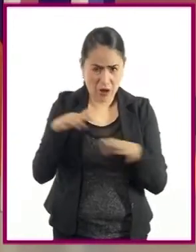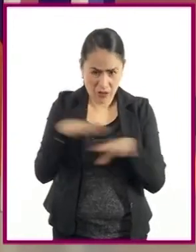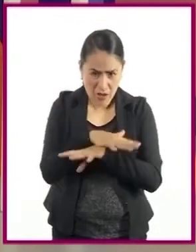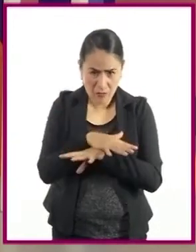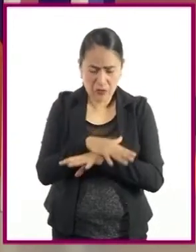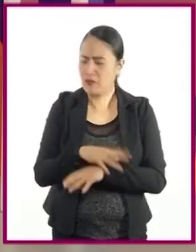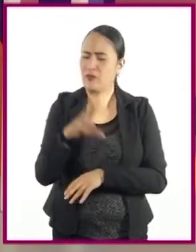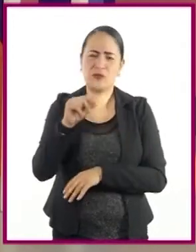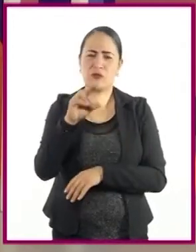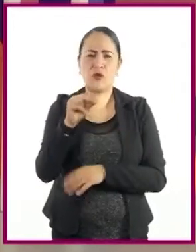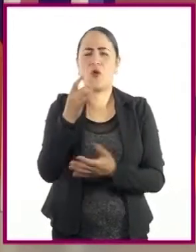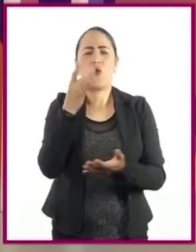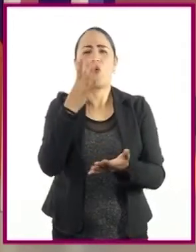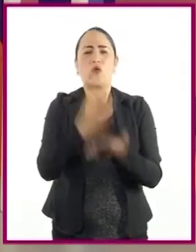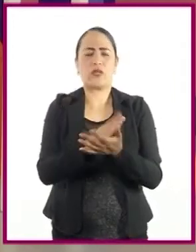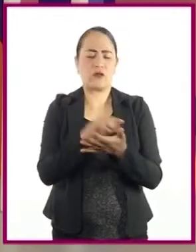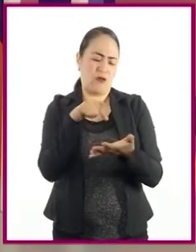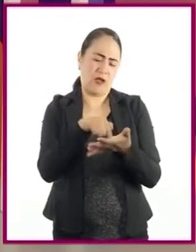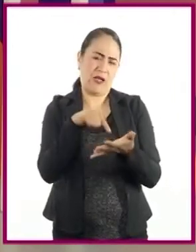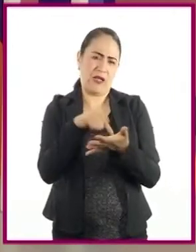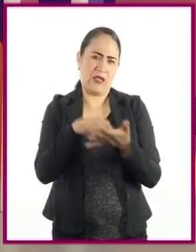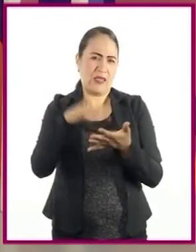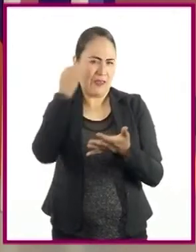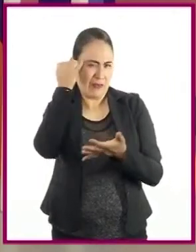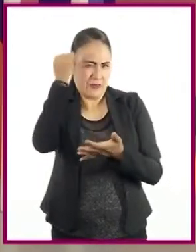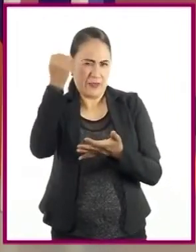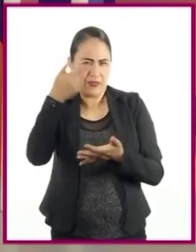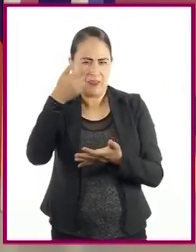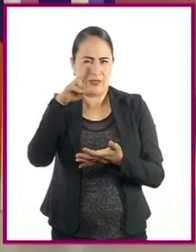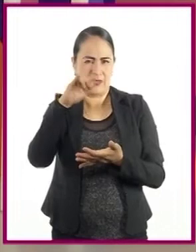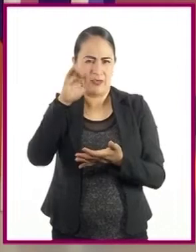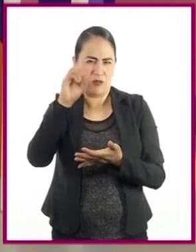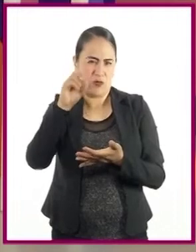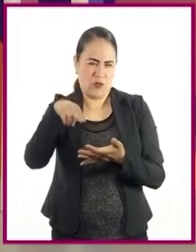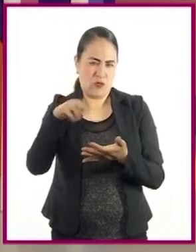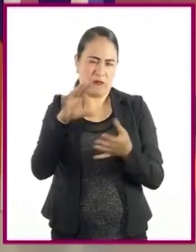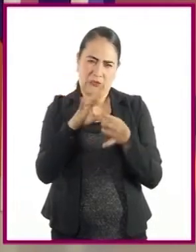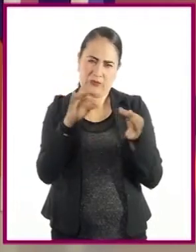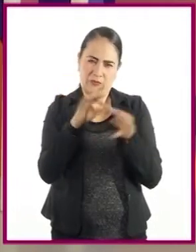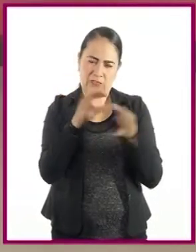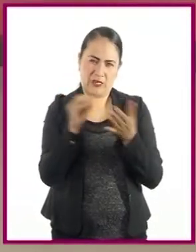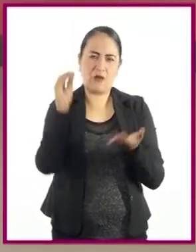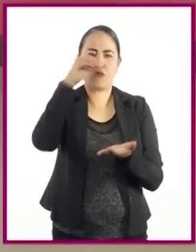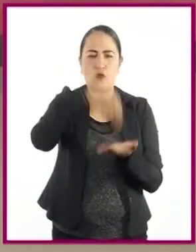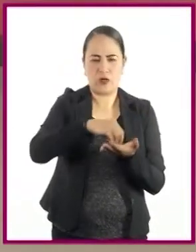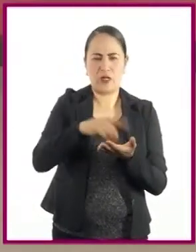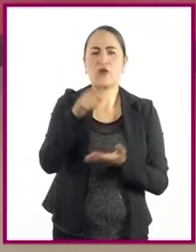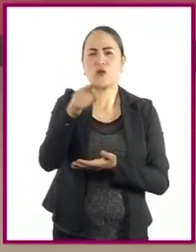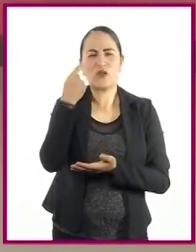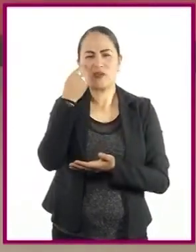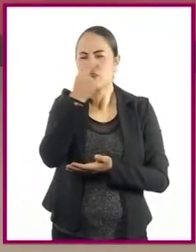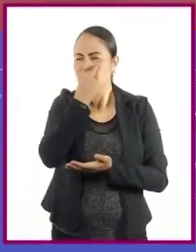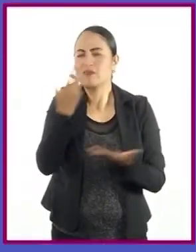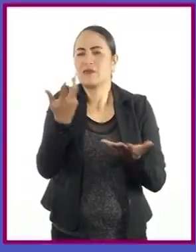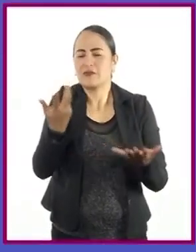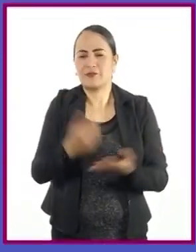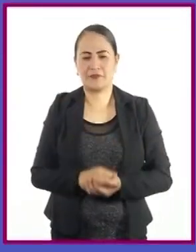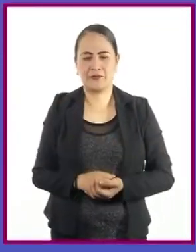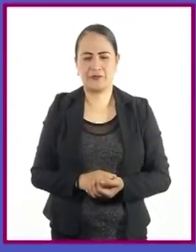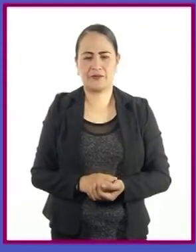habrá que especificarlo en tu descripción. ¿Cómo lo harías? A ver, bueno, yo